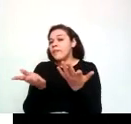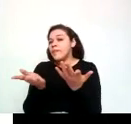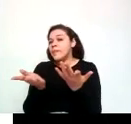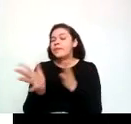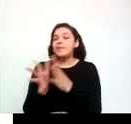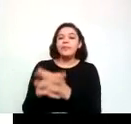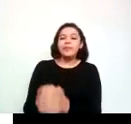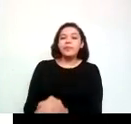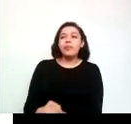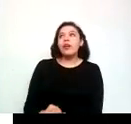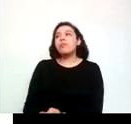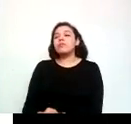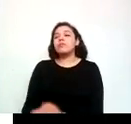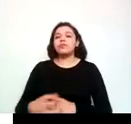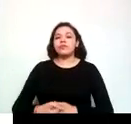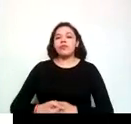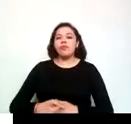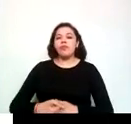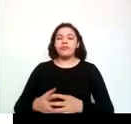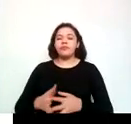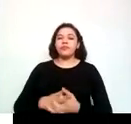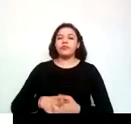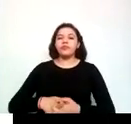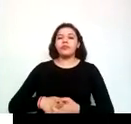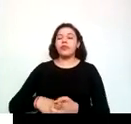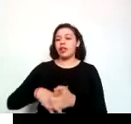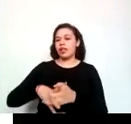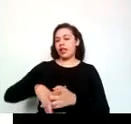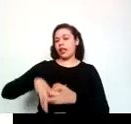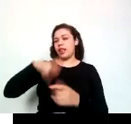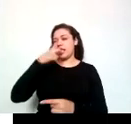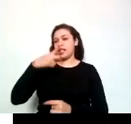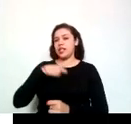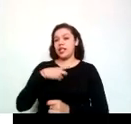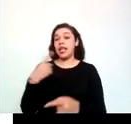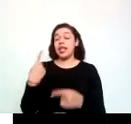el decirnos quiénes son considerados